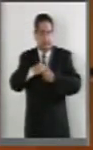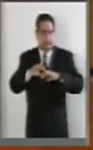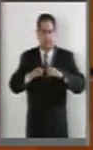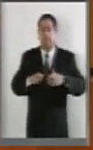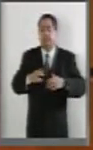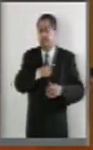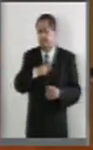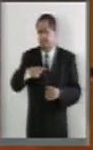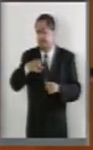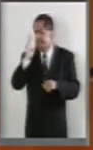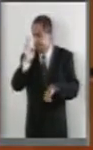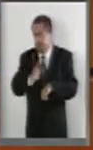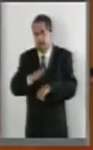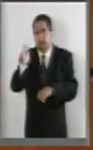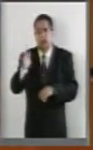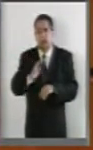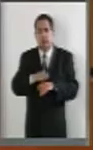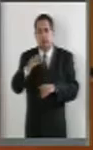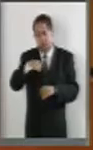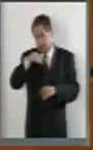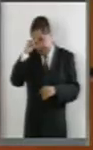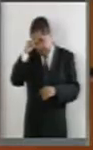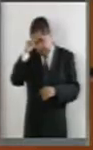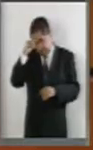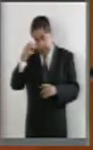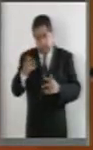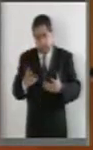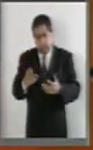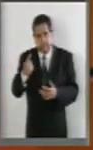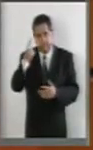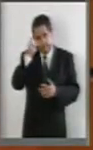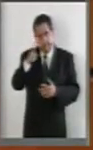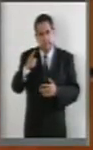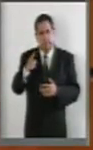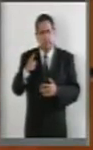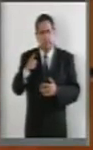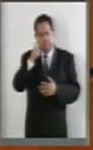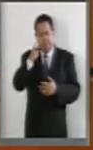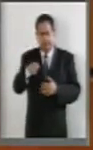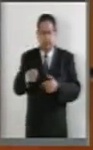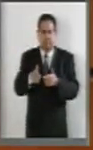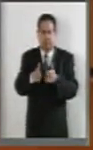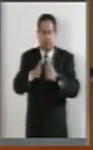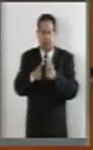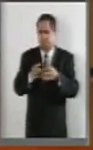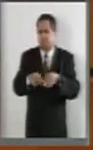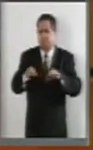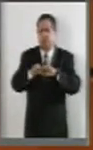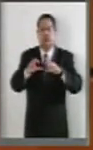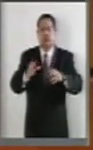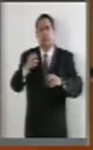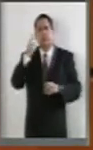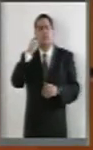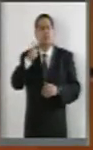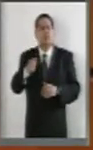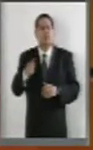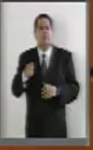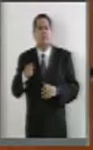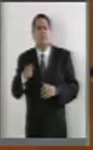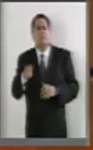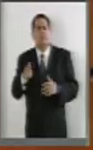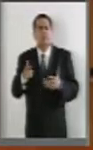una mayor consideración para este sector tan importante y sobre todo